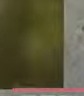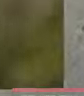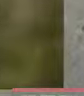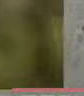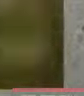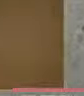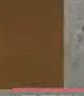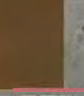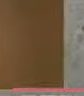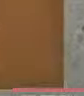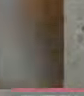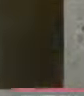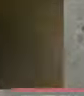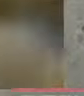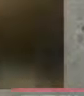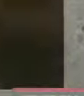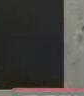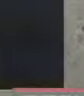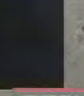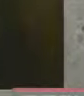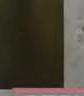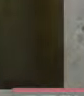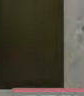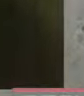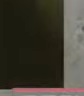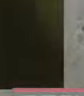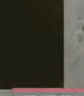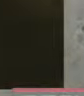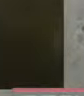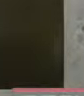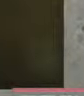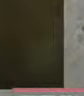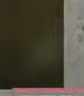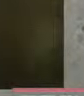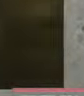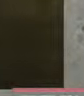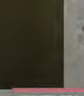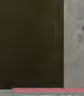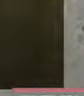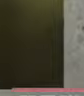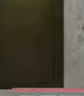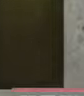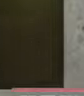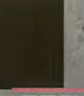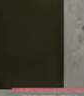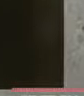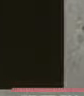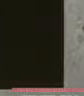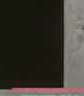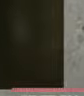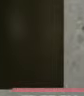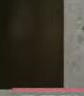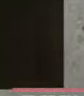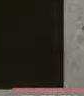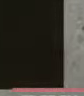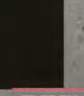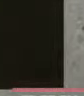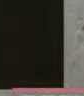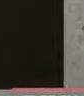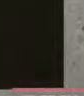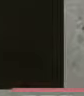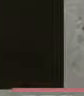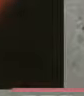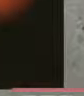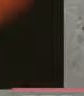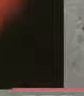gianella el patrullero al cual al cuadrante aquí aquí aquí conversamos todo